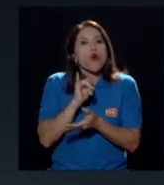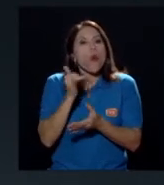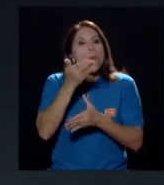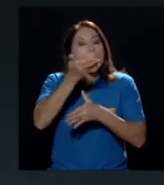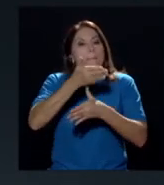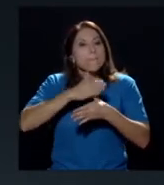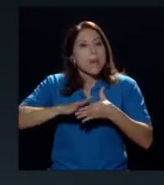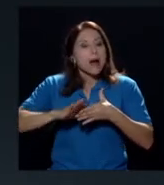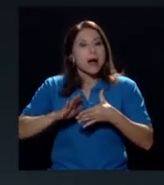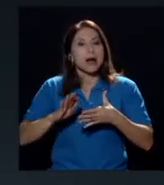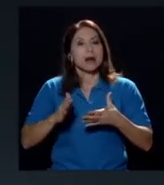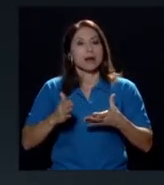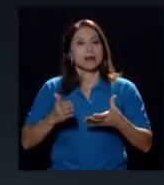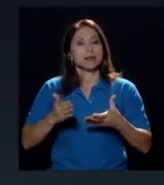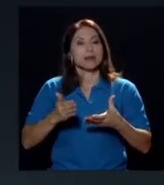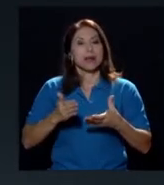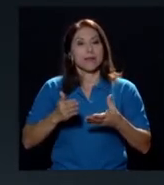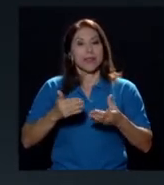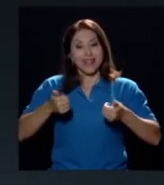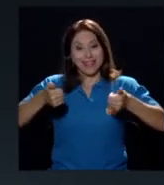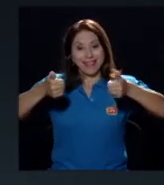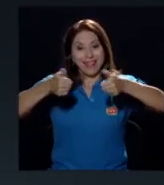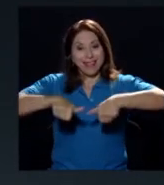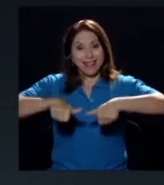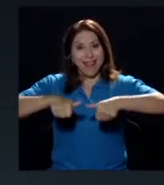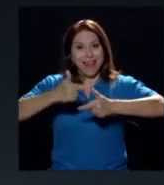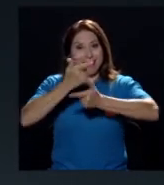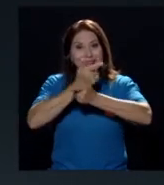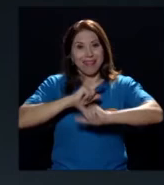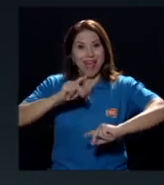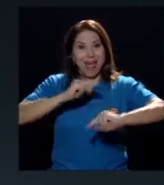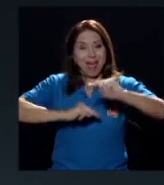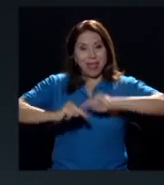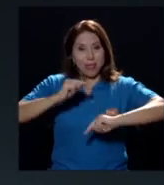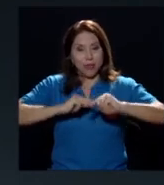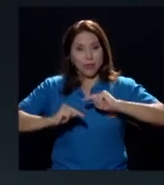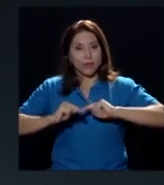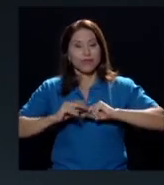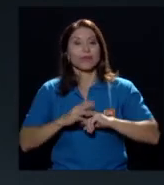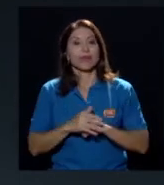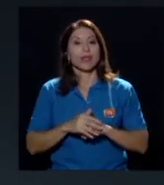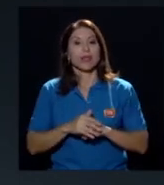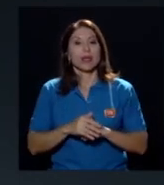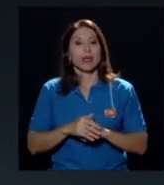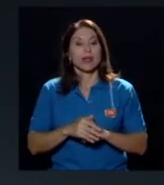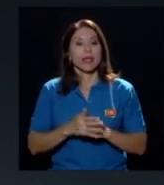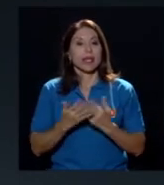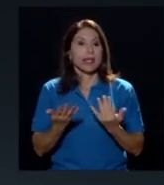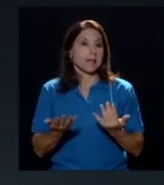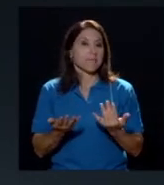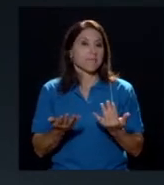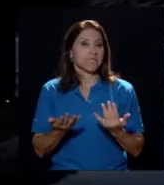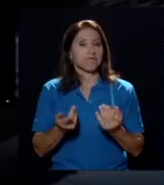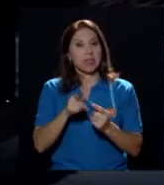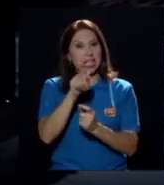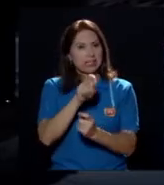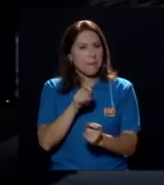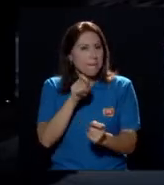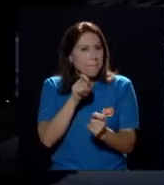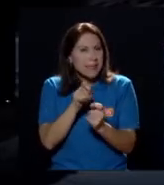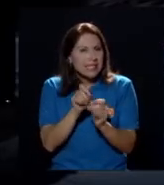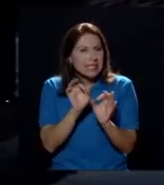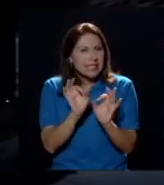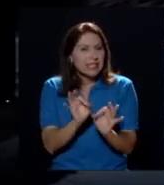de, del tratado, y en específico la posibilidad